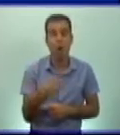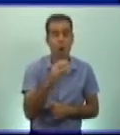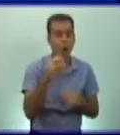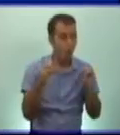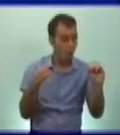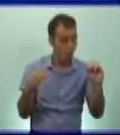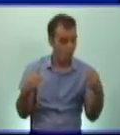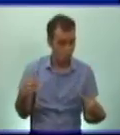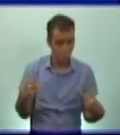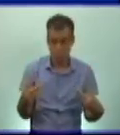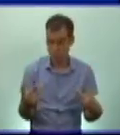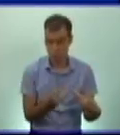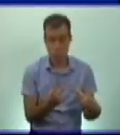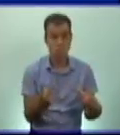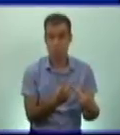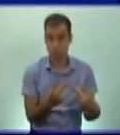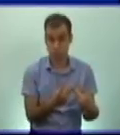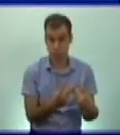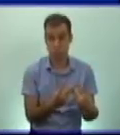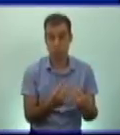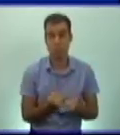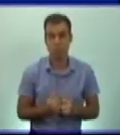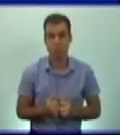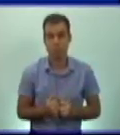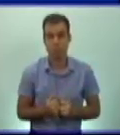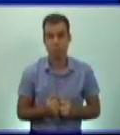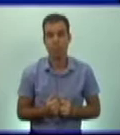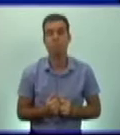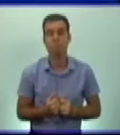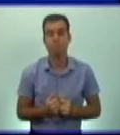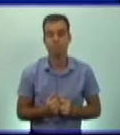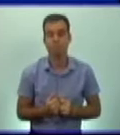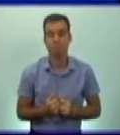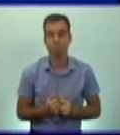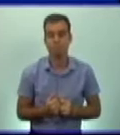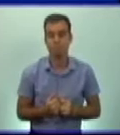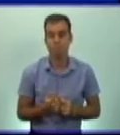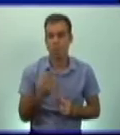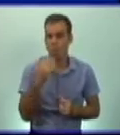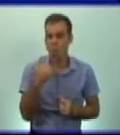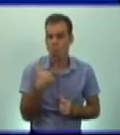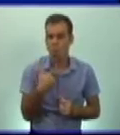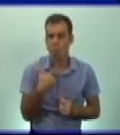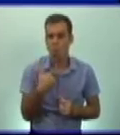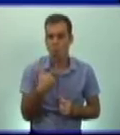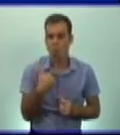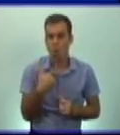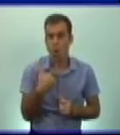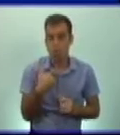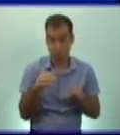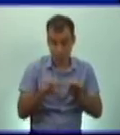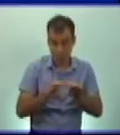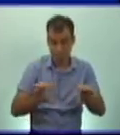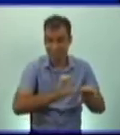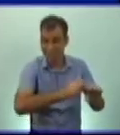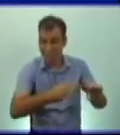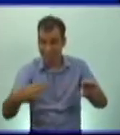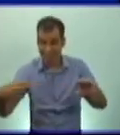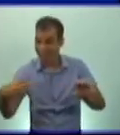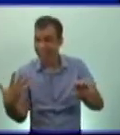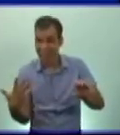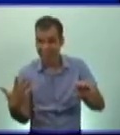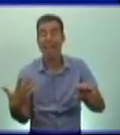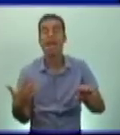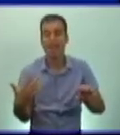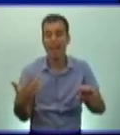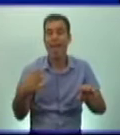dos sustancias simples no metales. Observen ustedes la fórmula química del dihidrógeno. Recuerden que es una sustancia